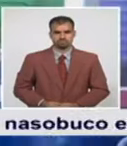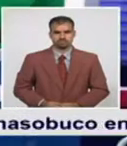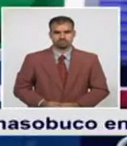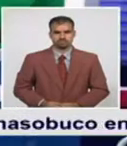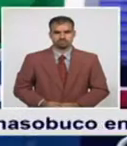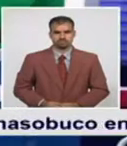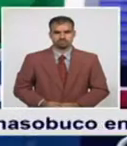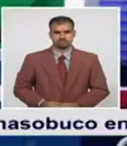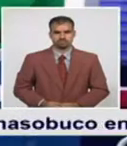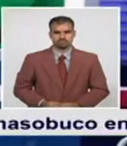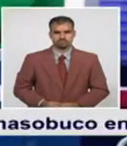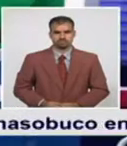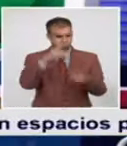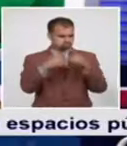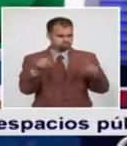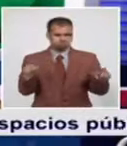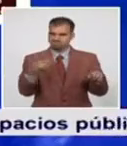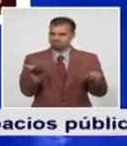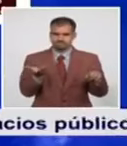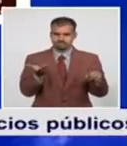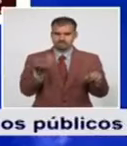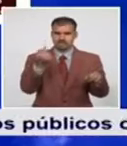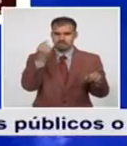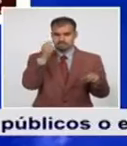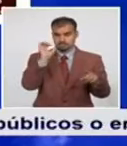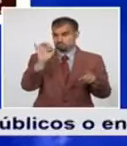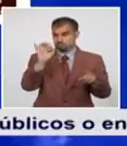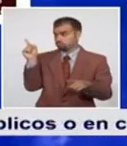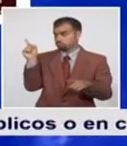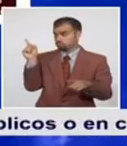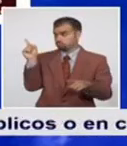el municipio especial, como se puede ver en el gráfico,